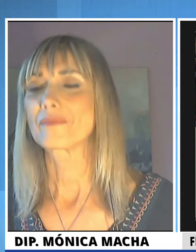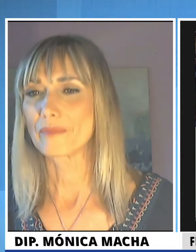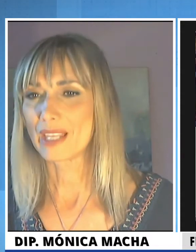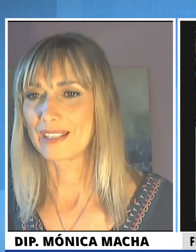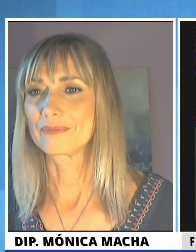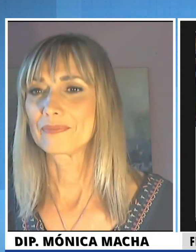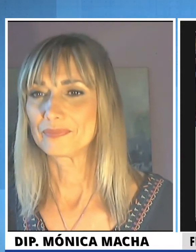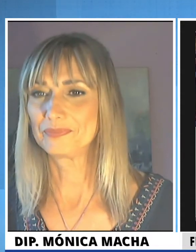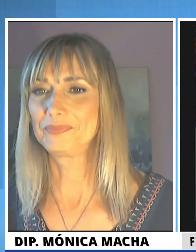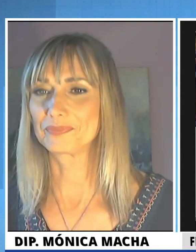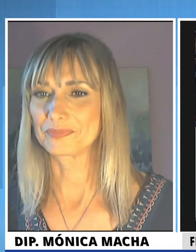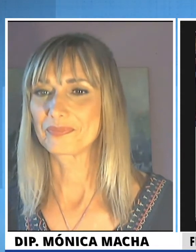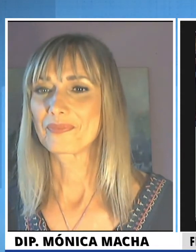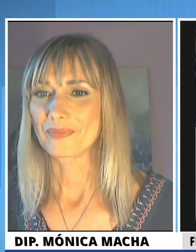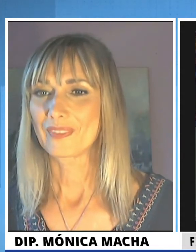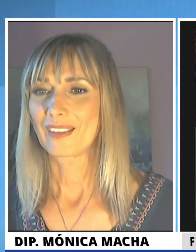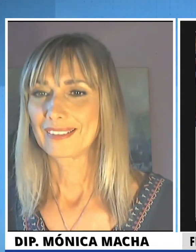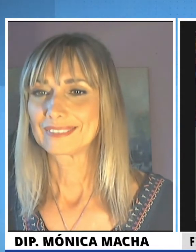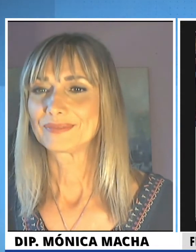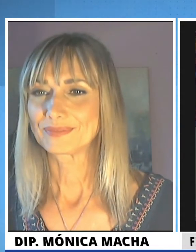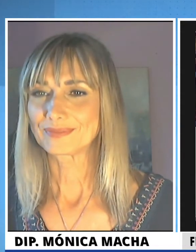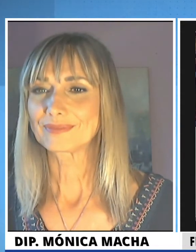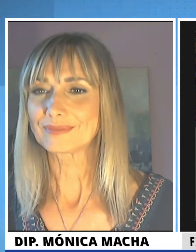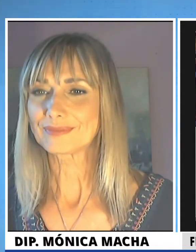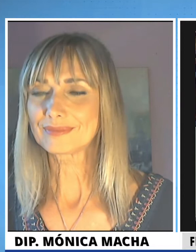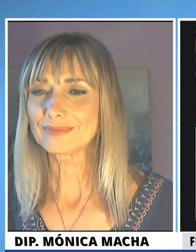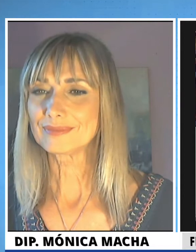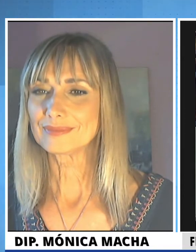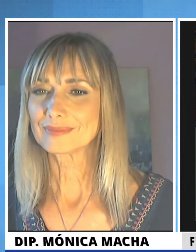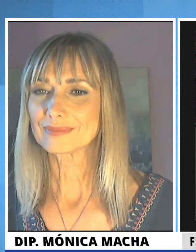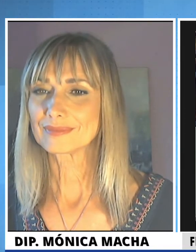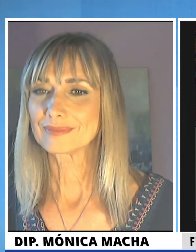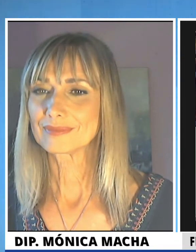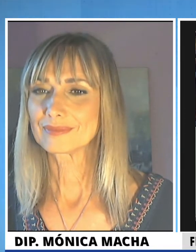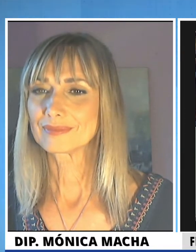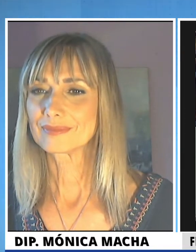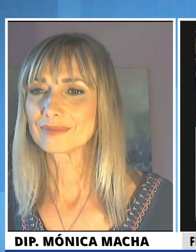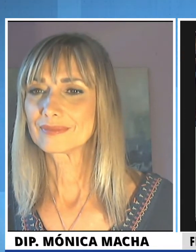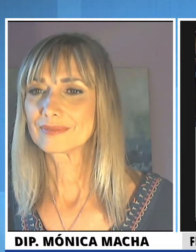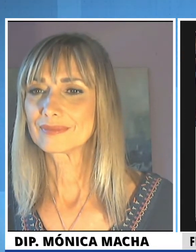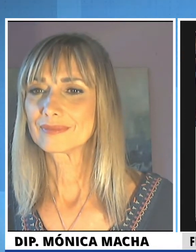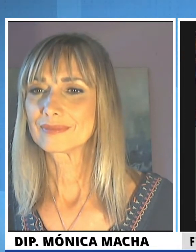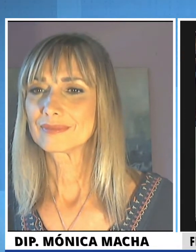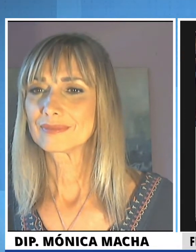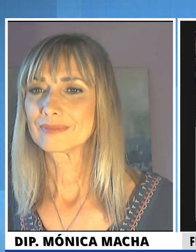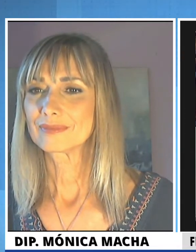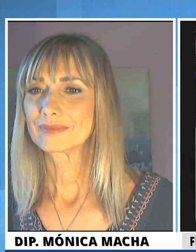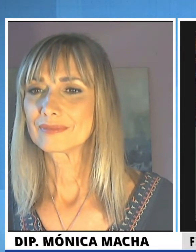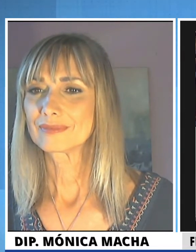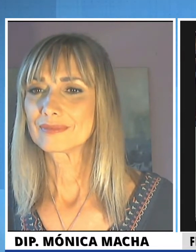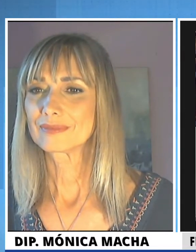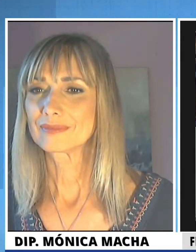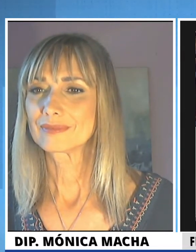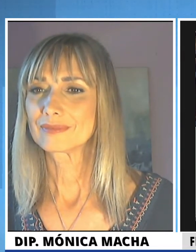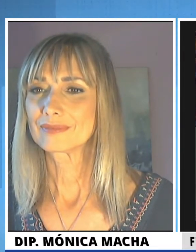hacemos cada cosa que hacemos. Yo creo que una de las primeras intervenciones en el primer encuentro que tuvimos fue esta cosa de no legislar